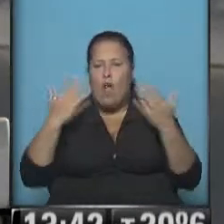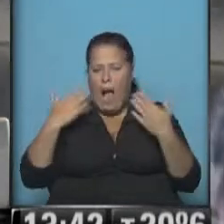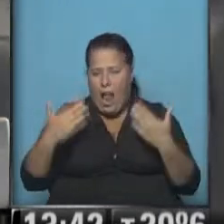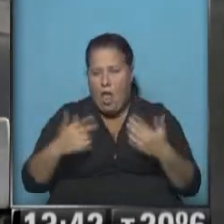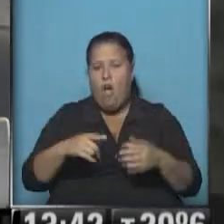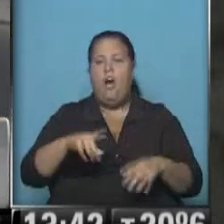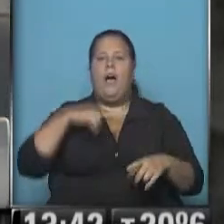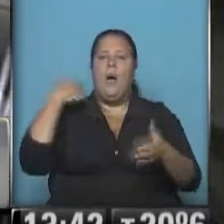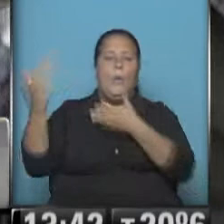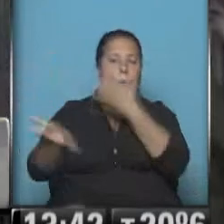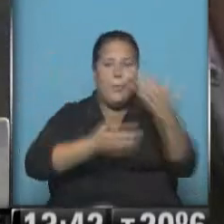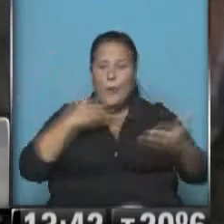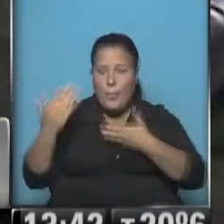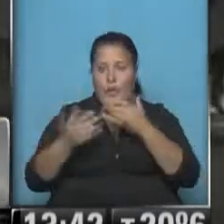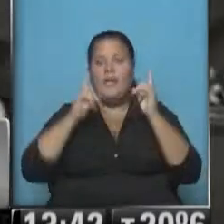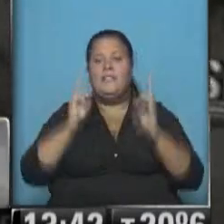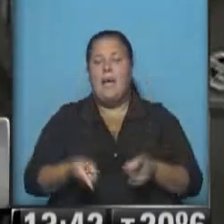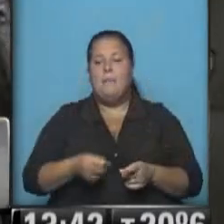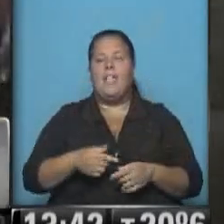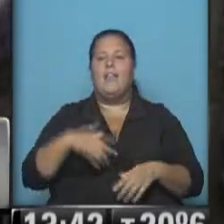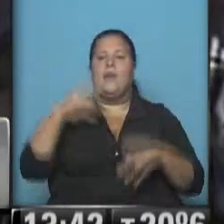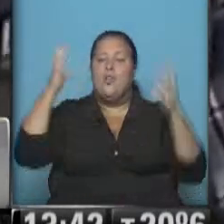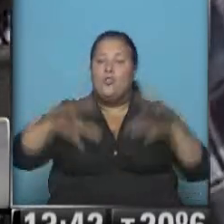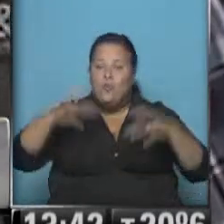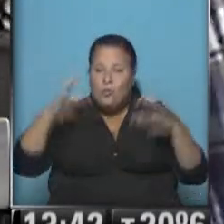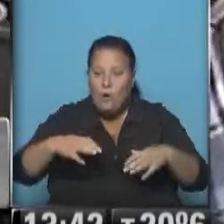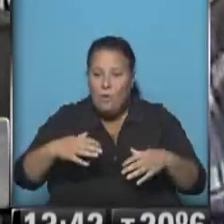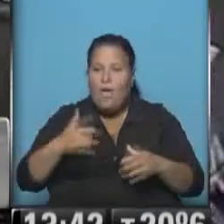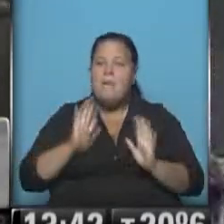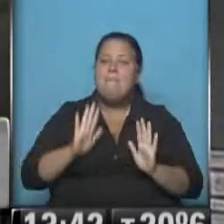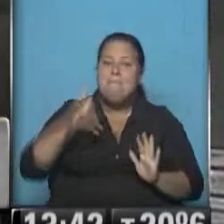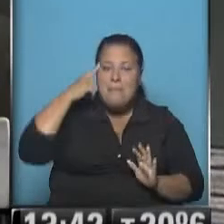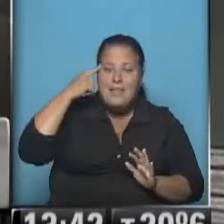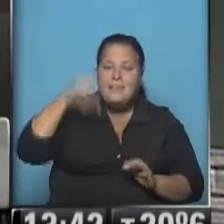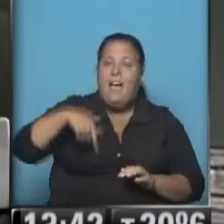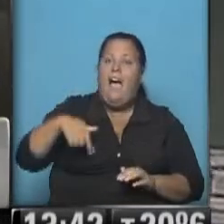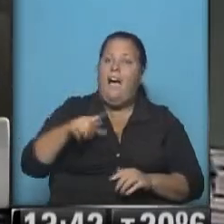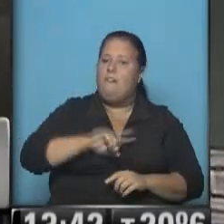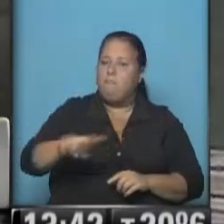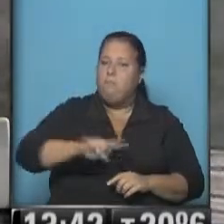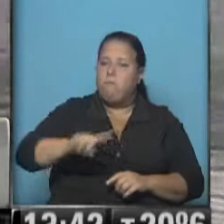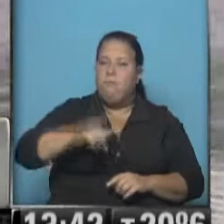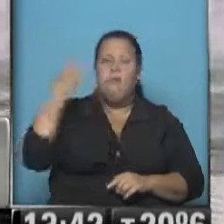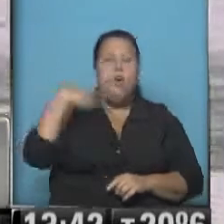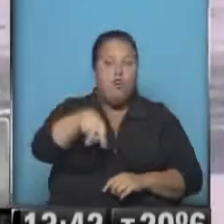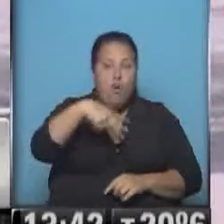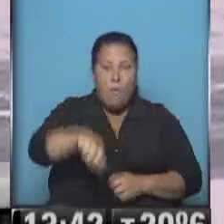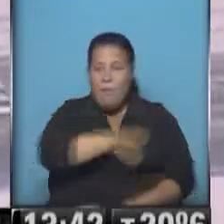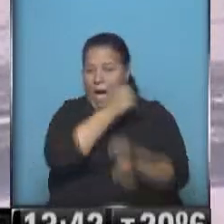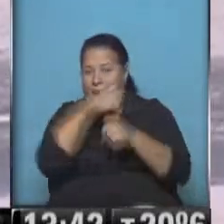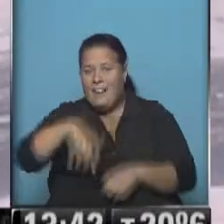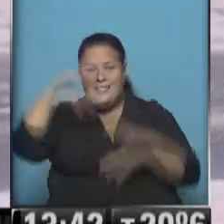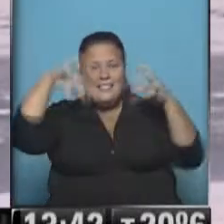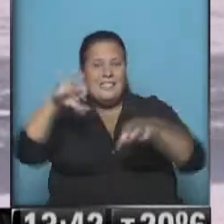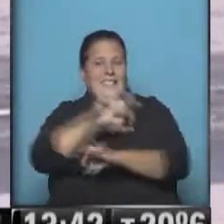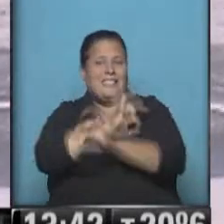la rotación de vientos y las intensas lluvias que se esperan en este lugar y que nos llegan desde noviembre